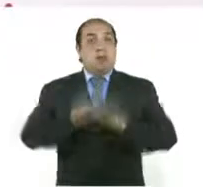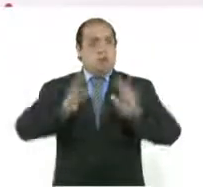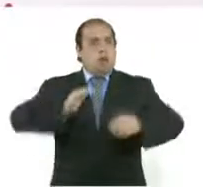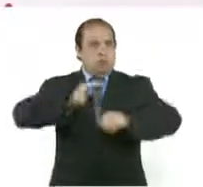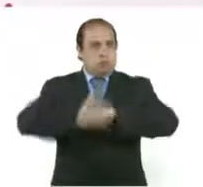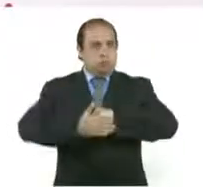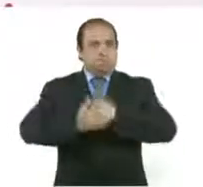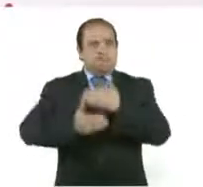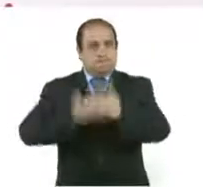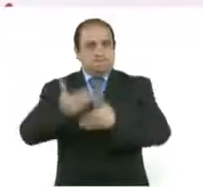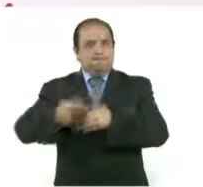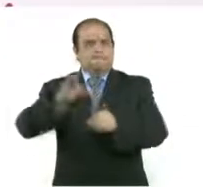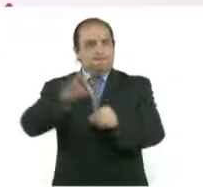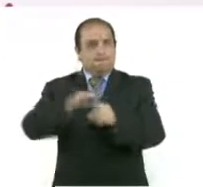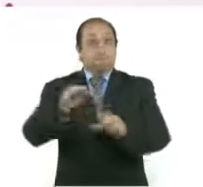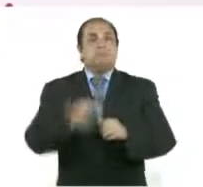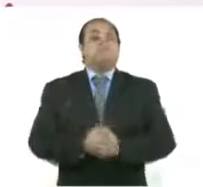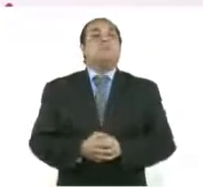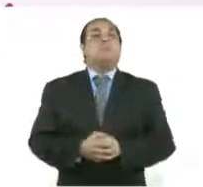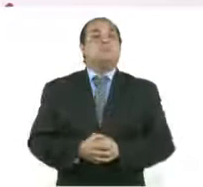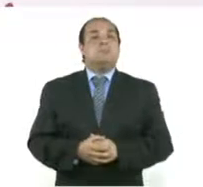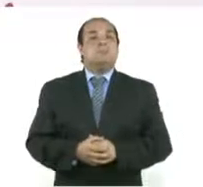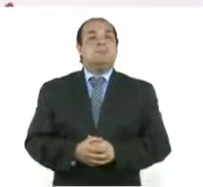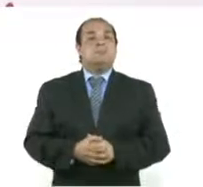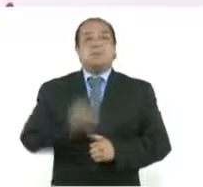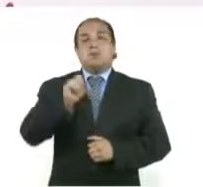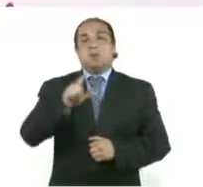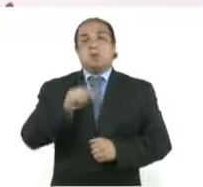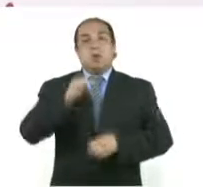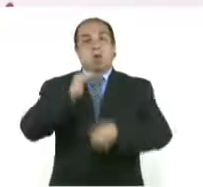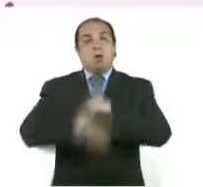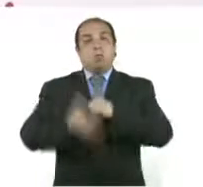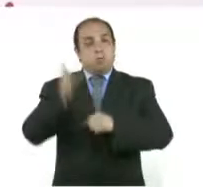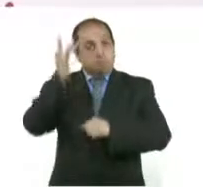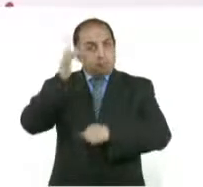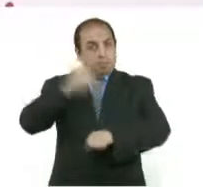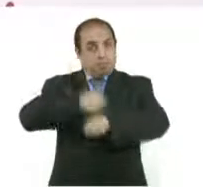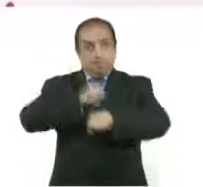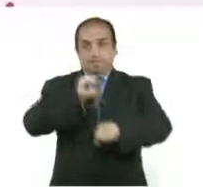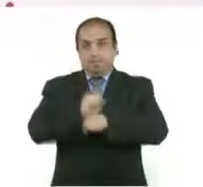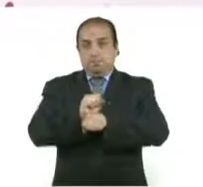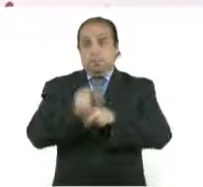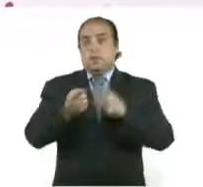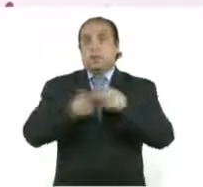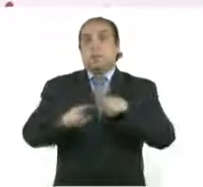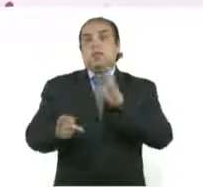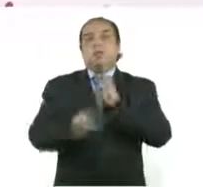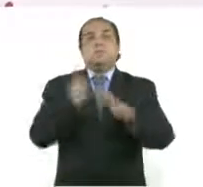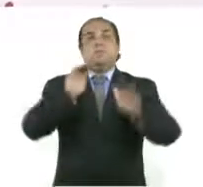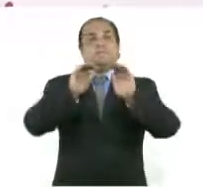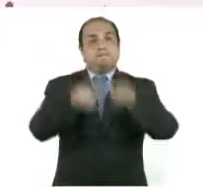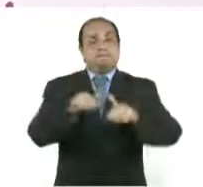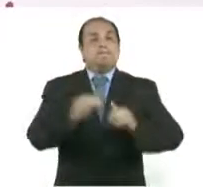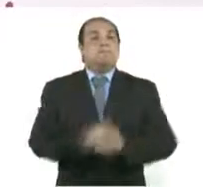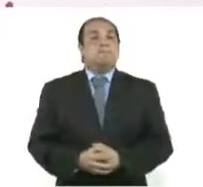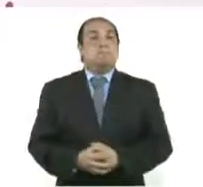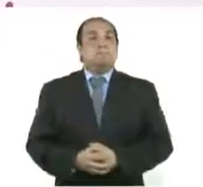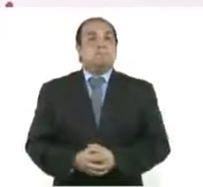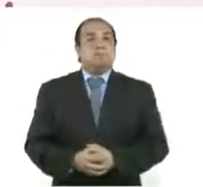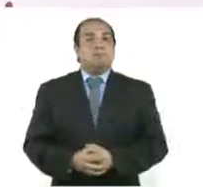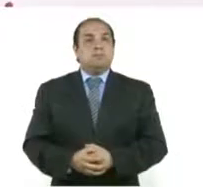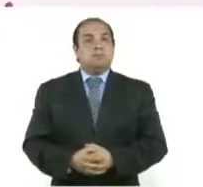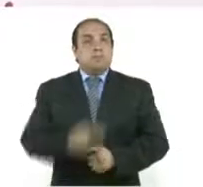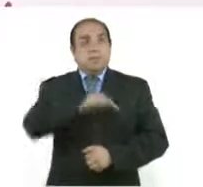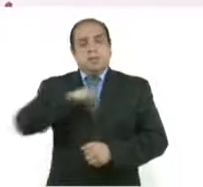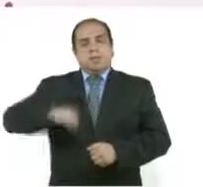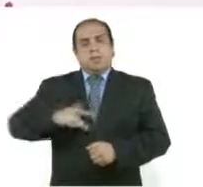el proceso y que concluyó la Semana Santa, iniciamos este registro. Para nosotros es un